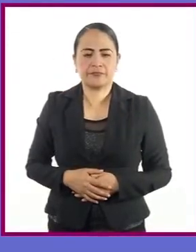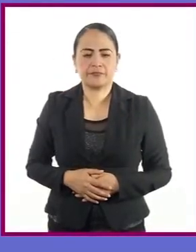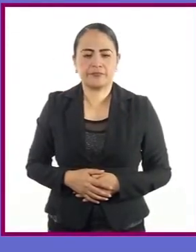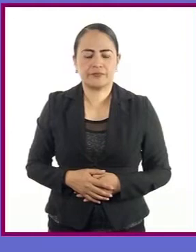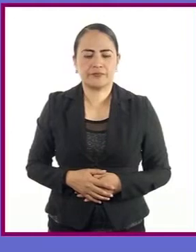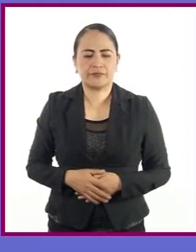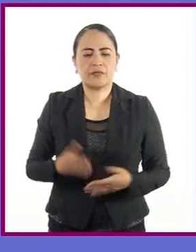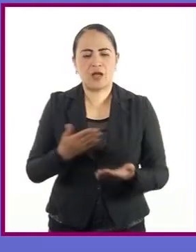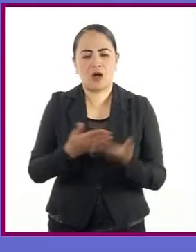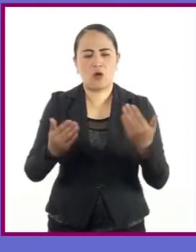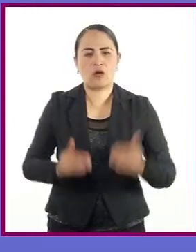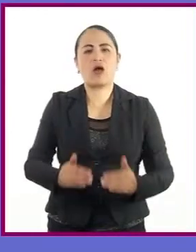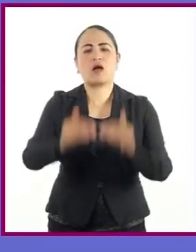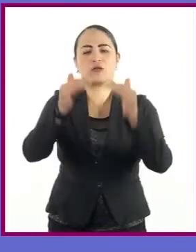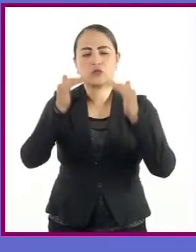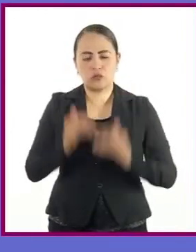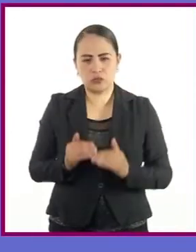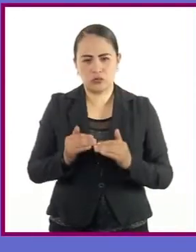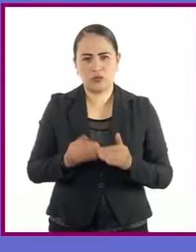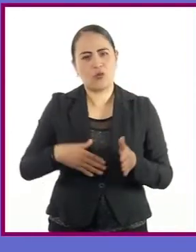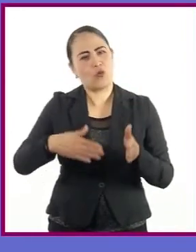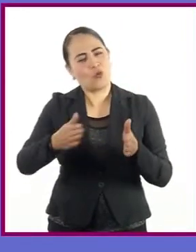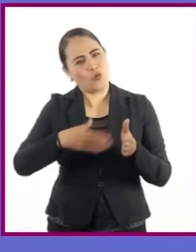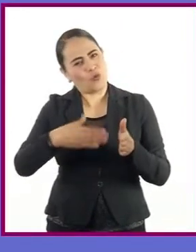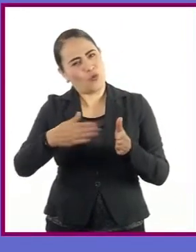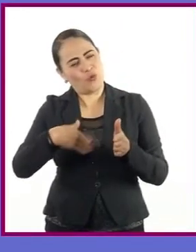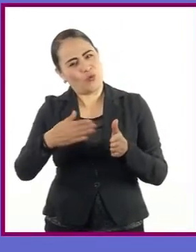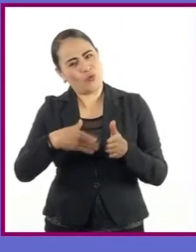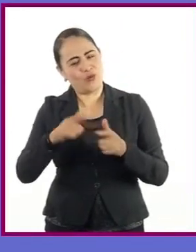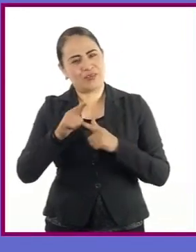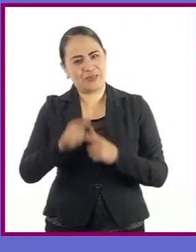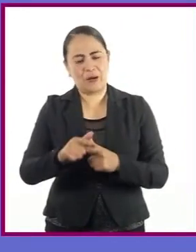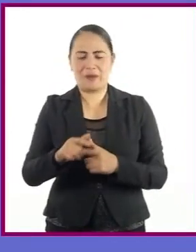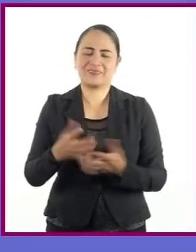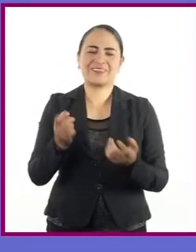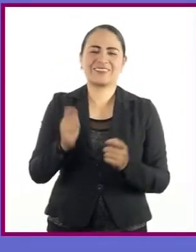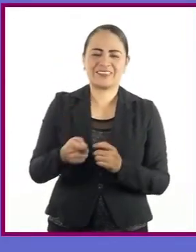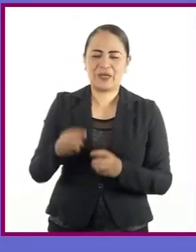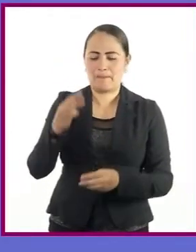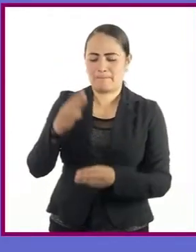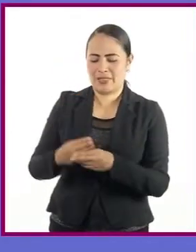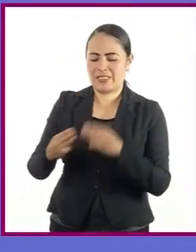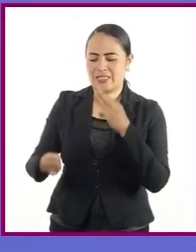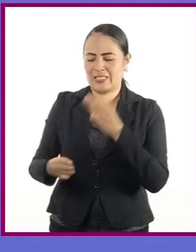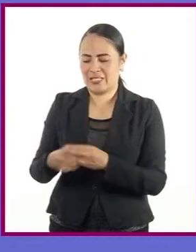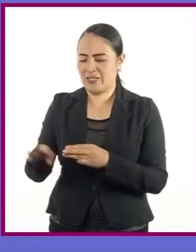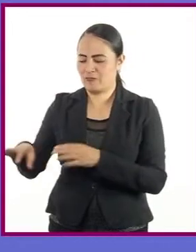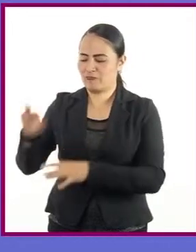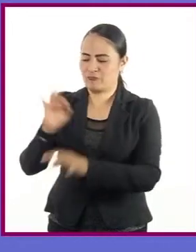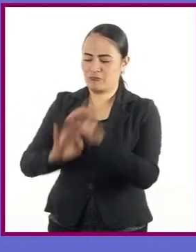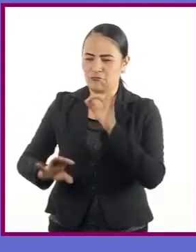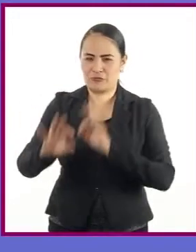Ahora continuamos con la preparación y selección de materiales para nuestro platillo.